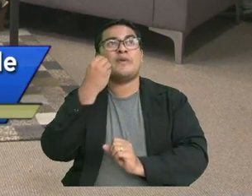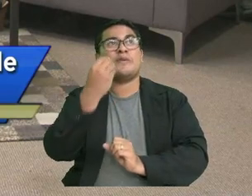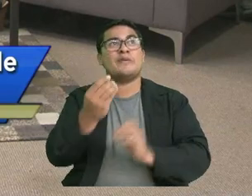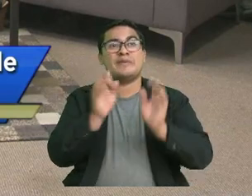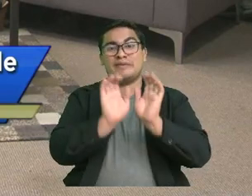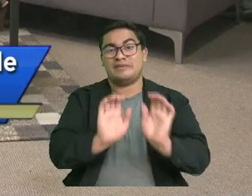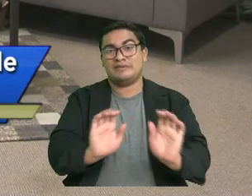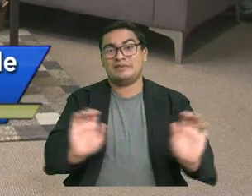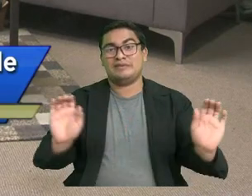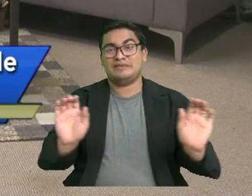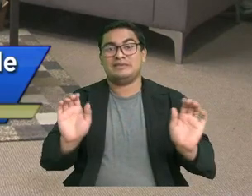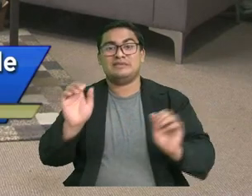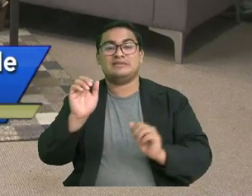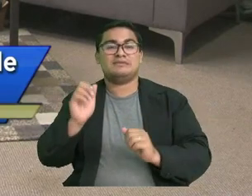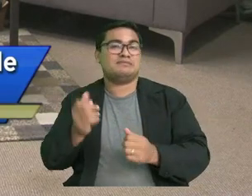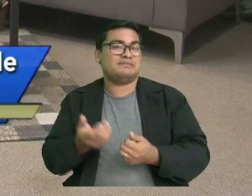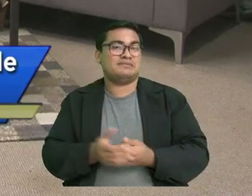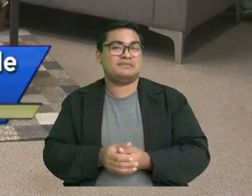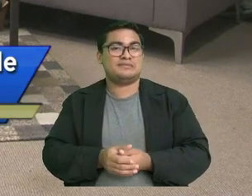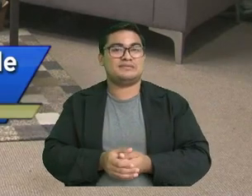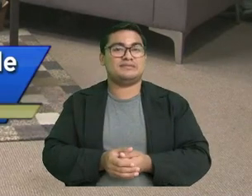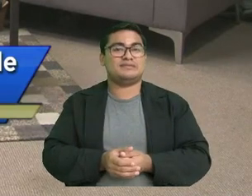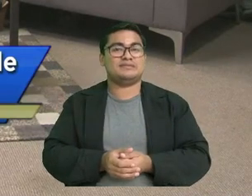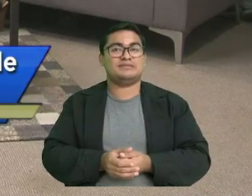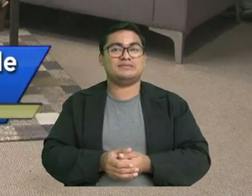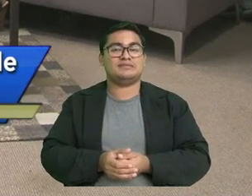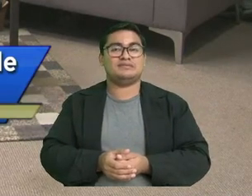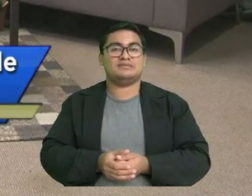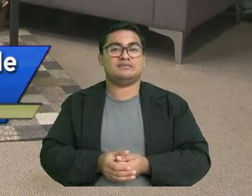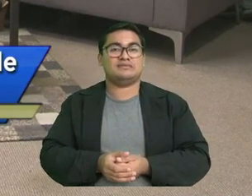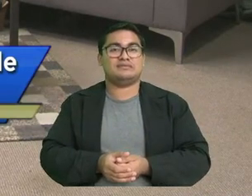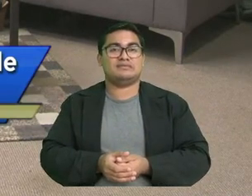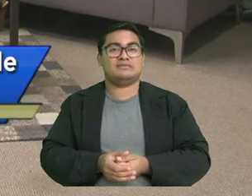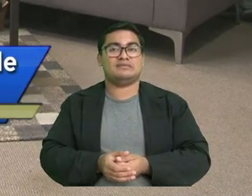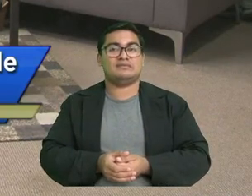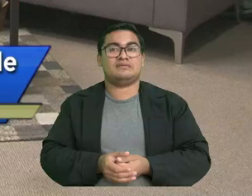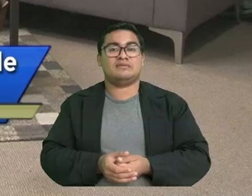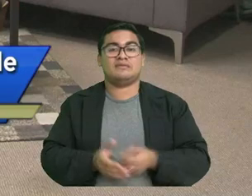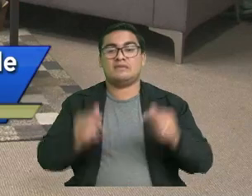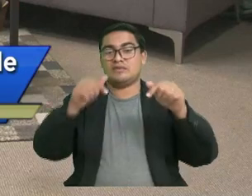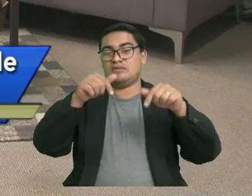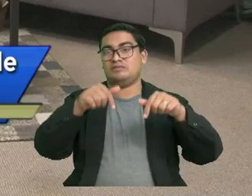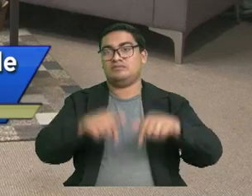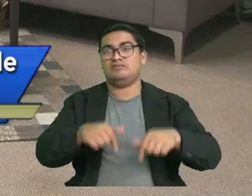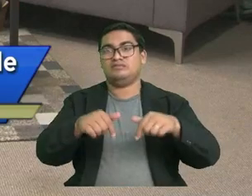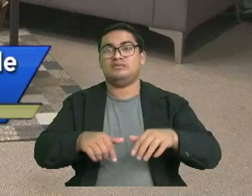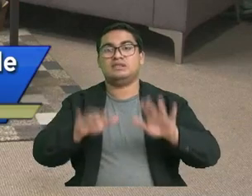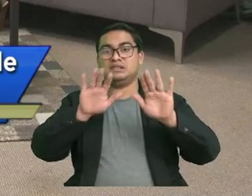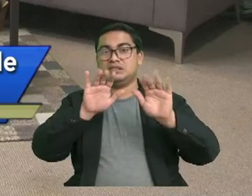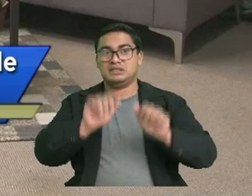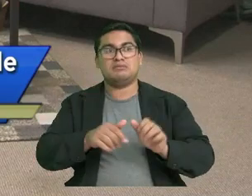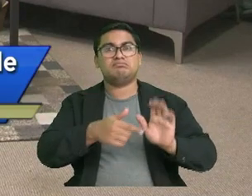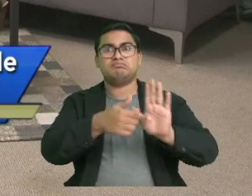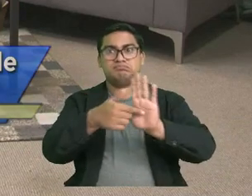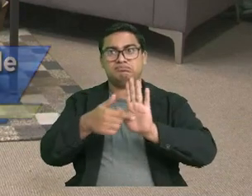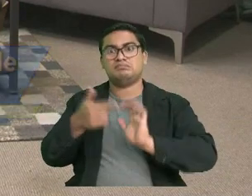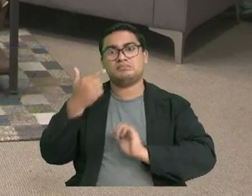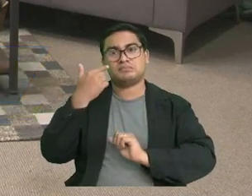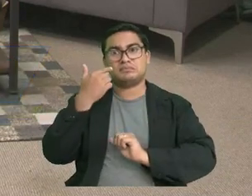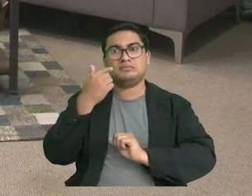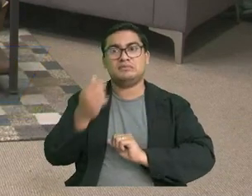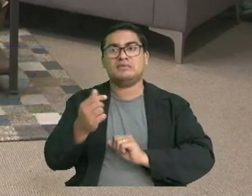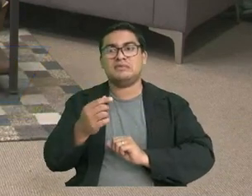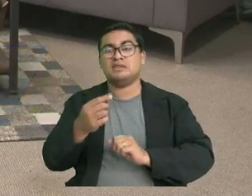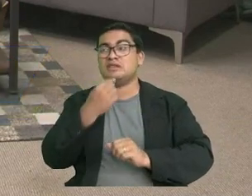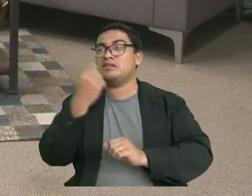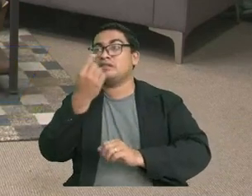los niños, son los adolescentes que están en estos momentos ya dándose a conocer quién